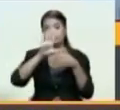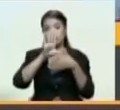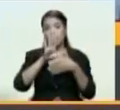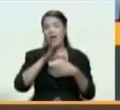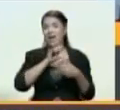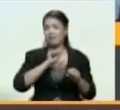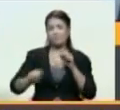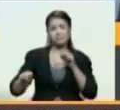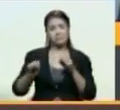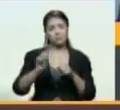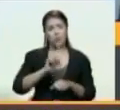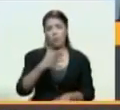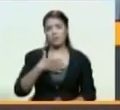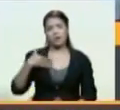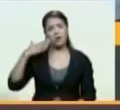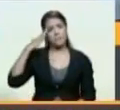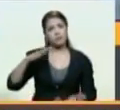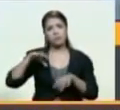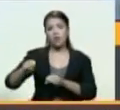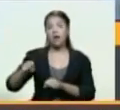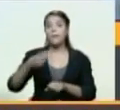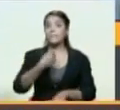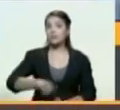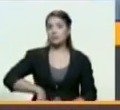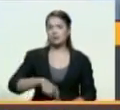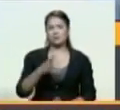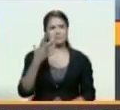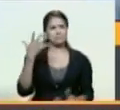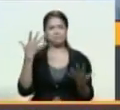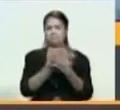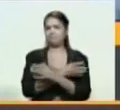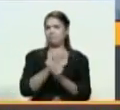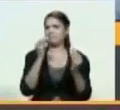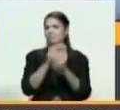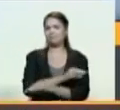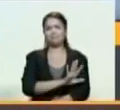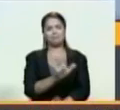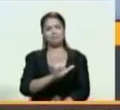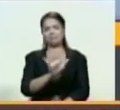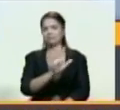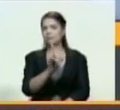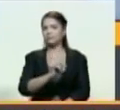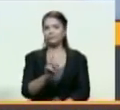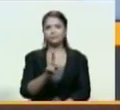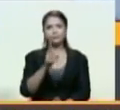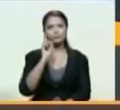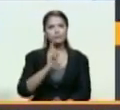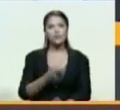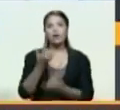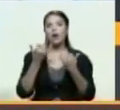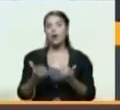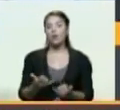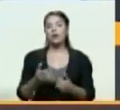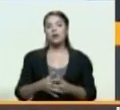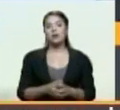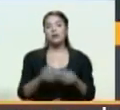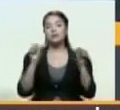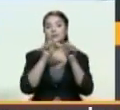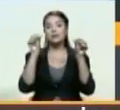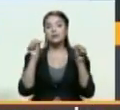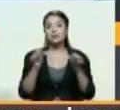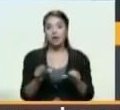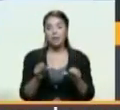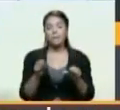oponen a una intervención militar y que el presidente Trump está fuera de contexto, está fuera de juego en este momento en el sistema